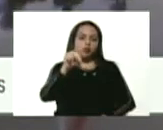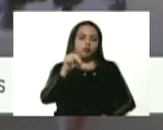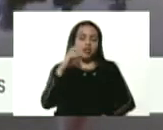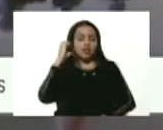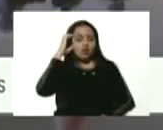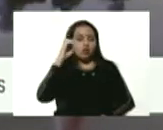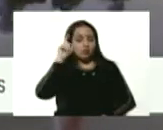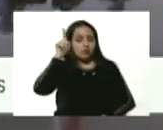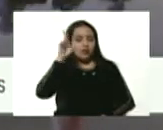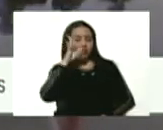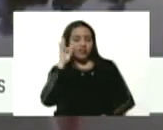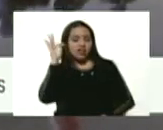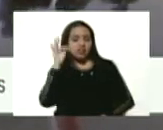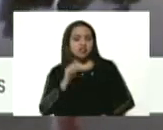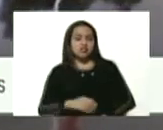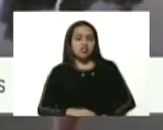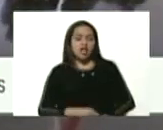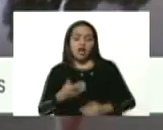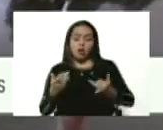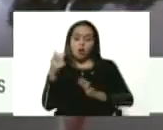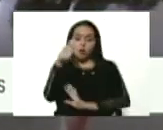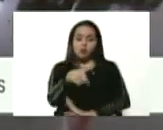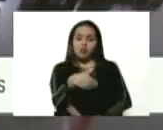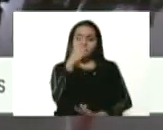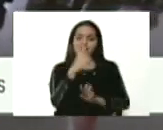Hoy las cosas tienen que ser diferentes.